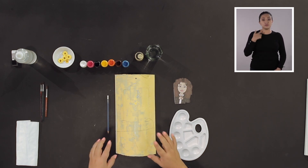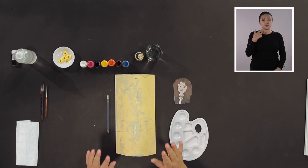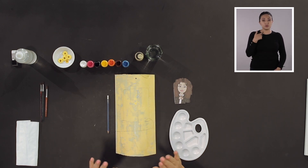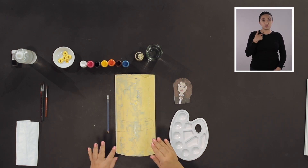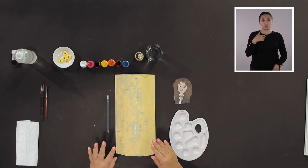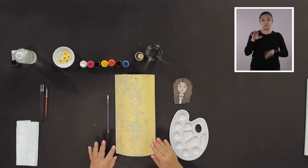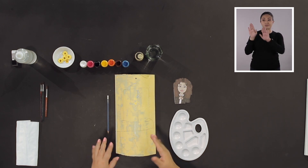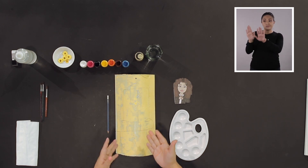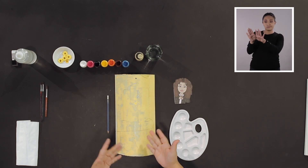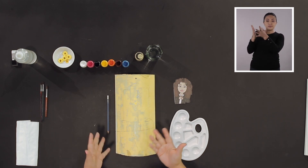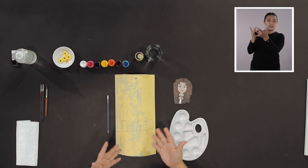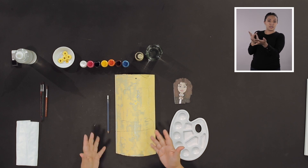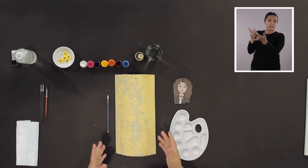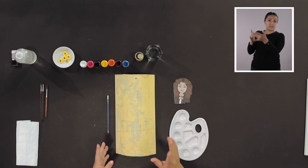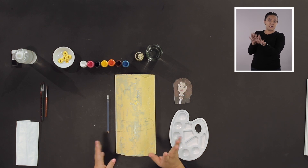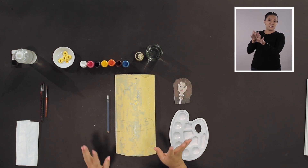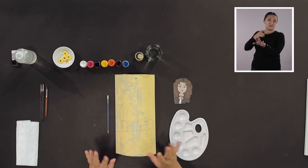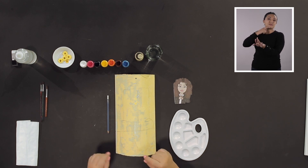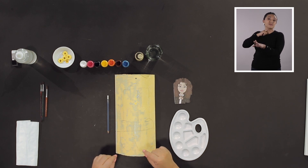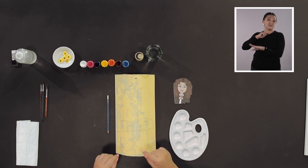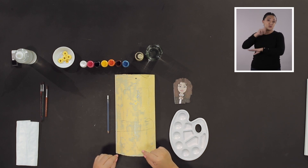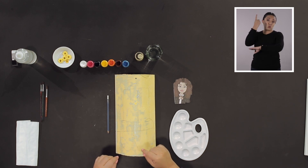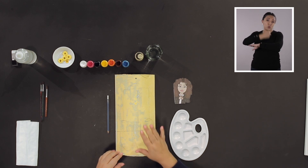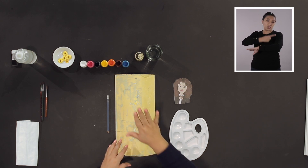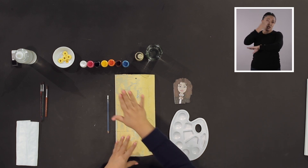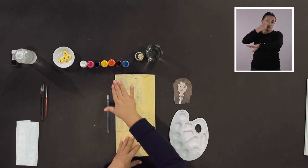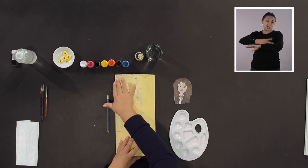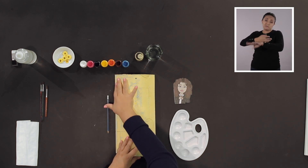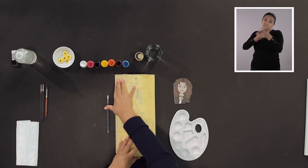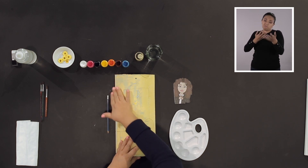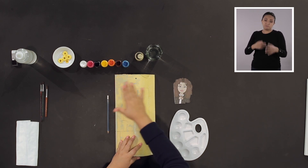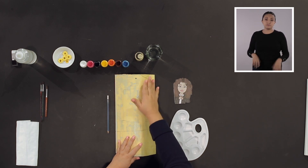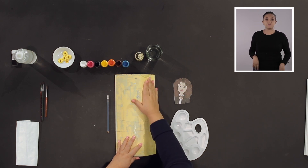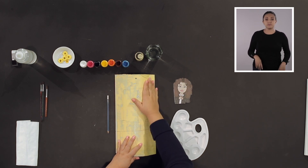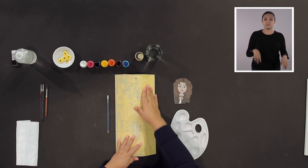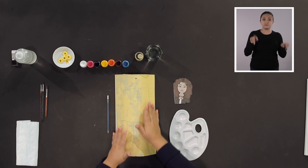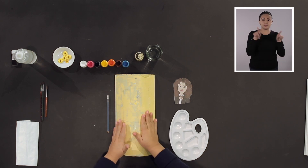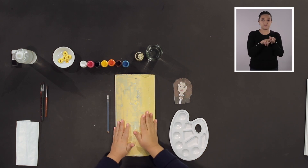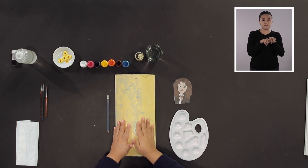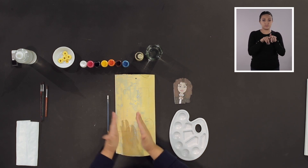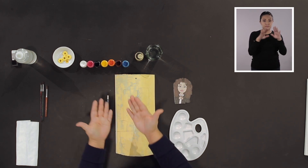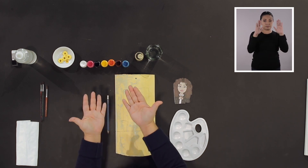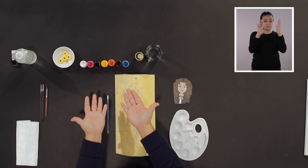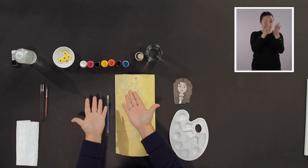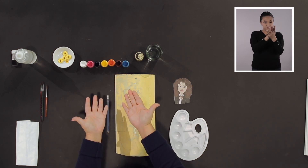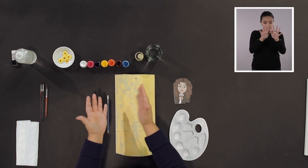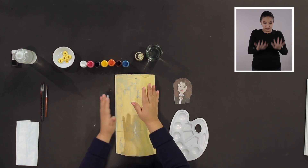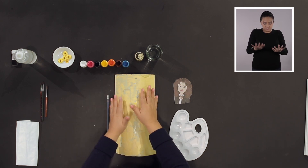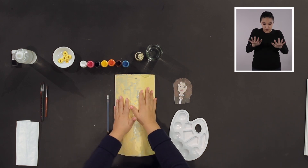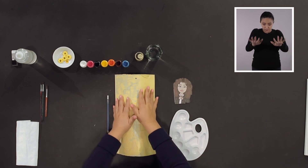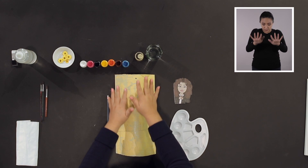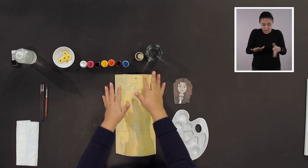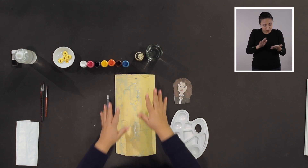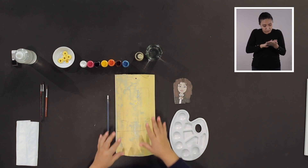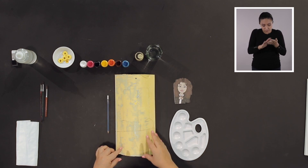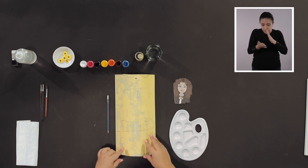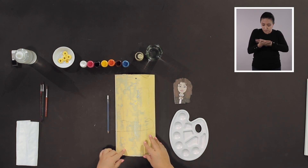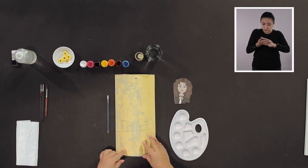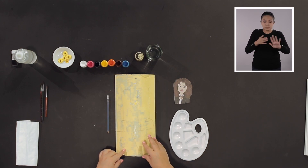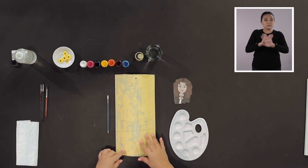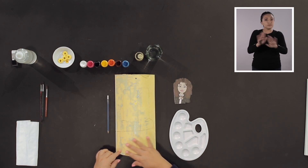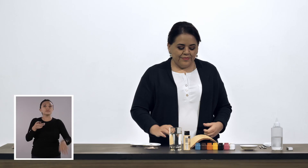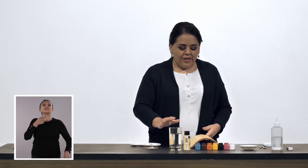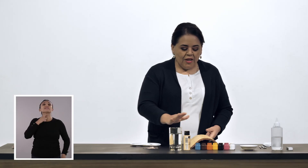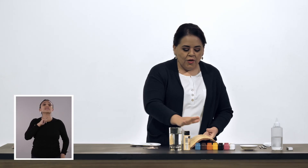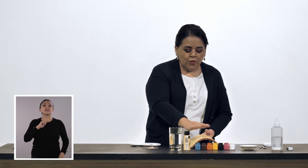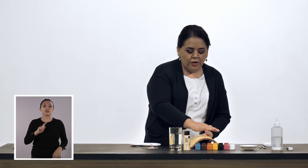tiempo para que se seque. Es decir, tal vez un día o un poquito más. Vuelves a hacer el mismo experimento. Mis manos no se manchan, la teja